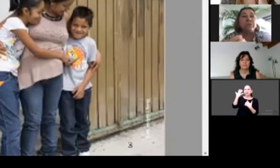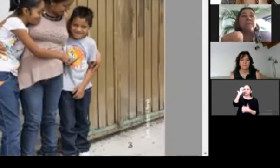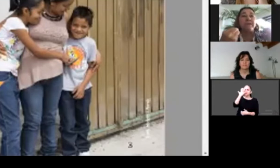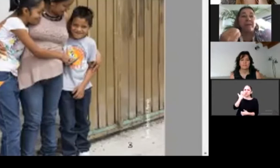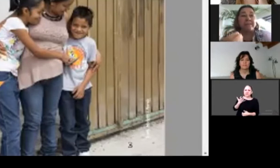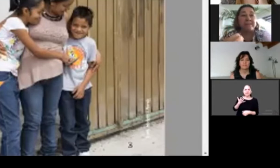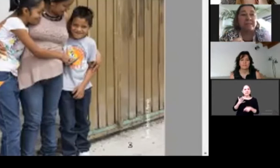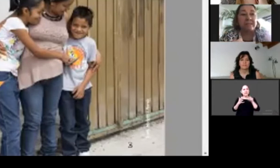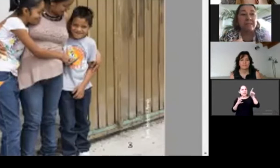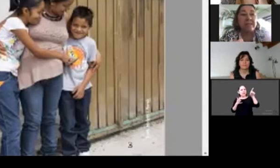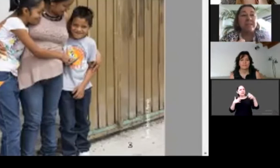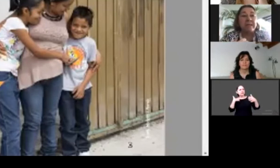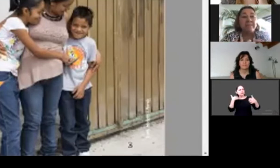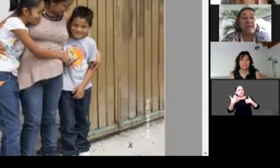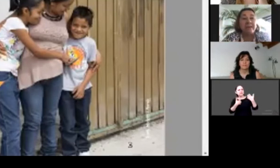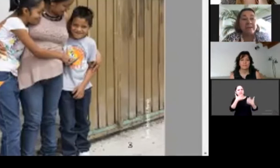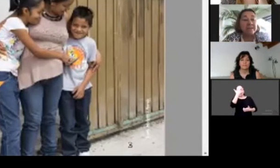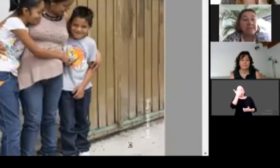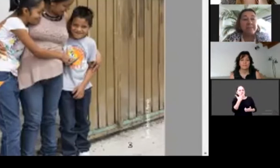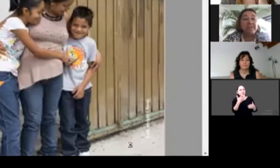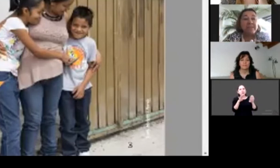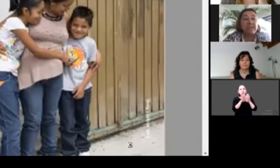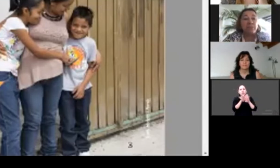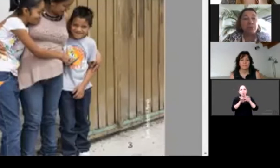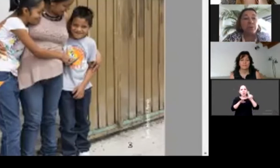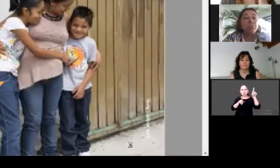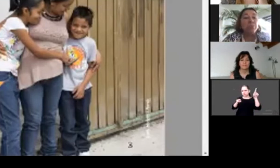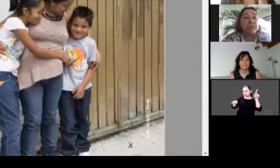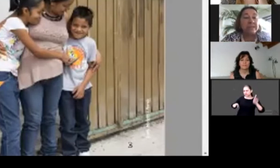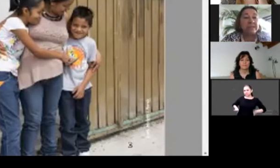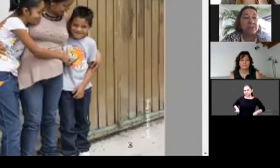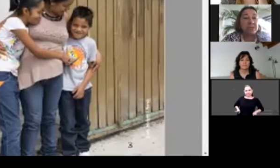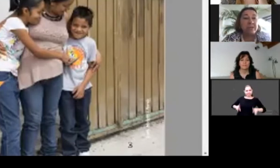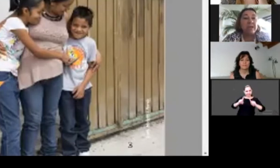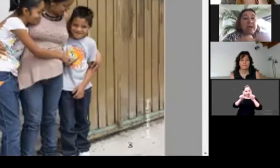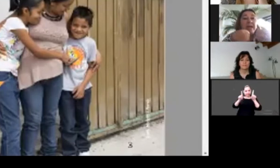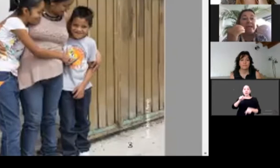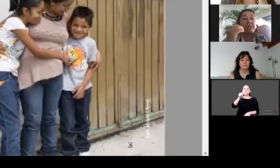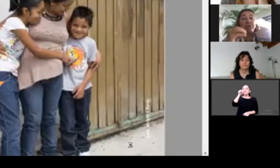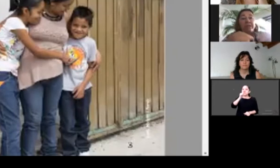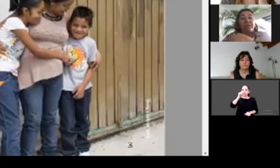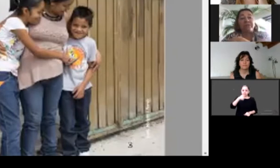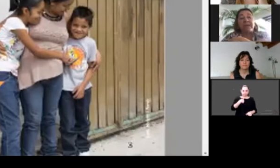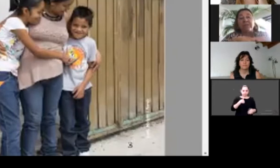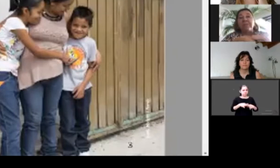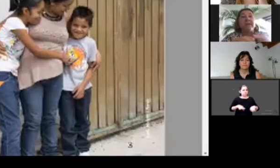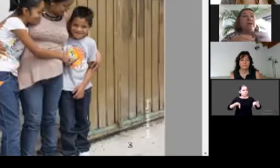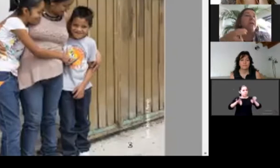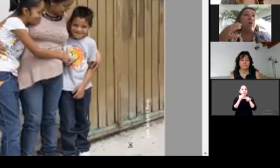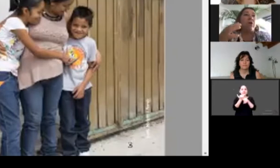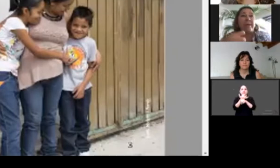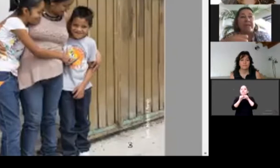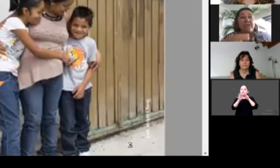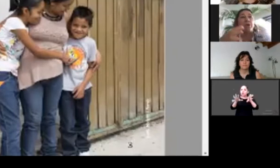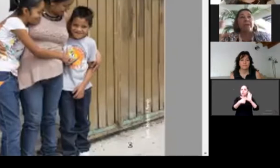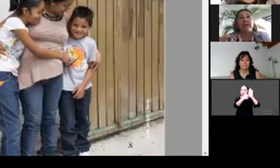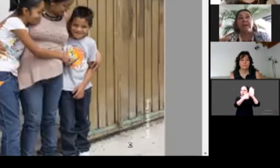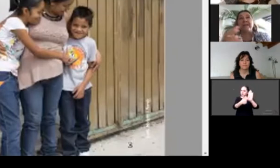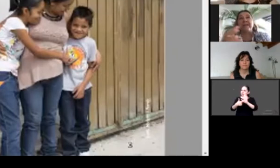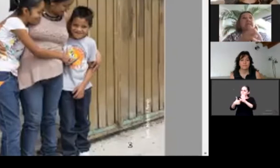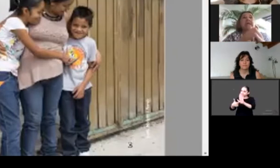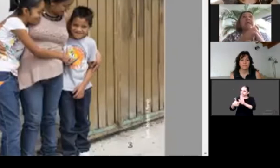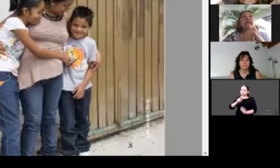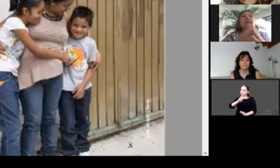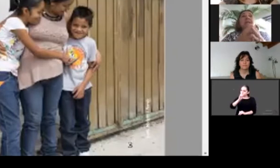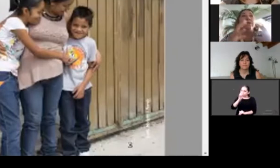datos veraces. Y también siempre tenemos mucha atención que esos datos veraces vengan de la OMS, de